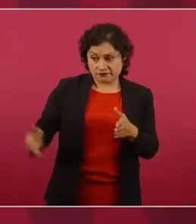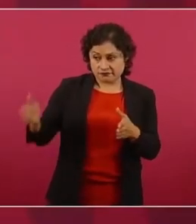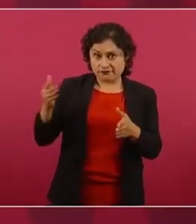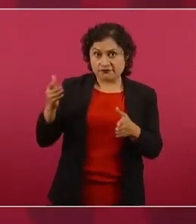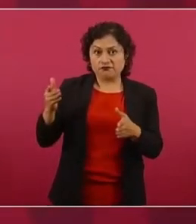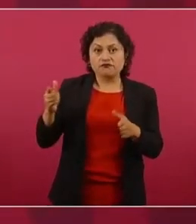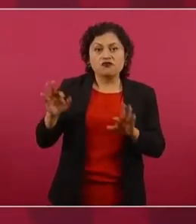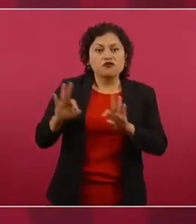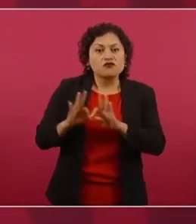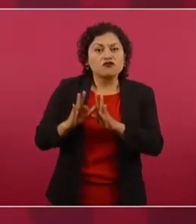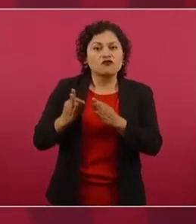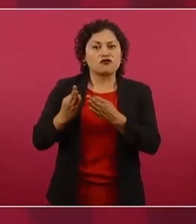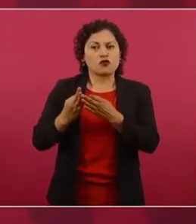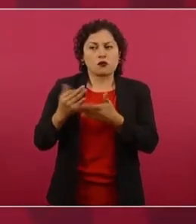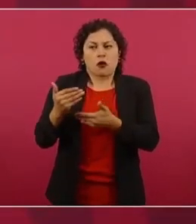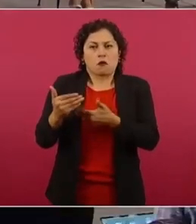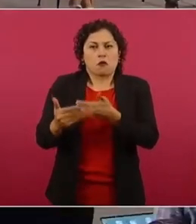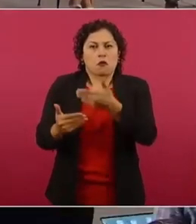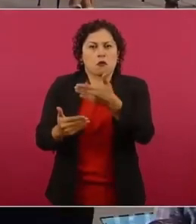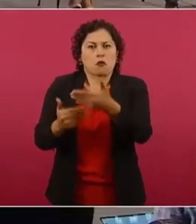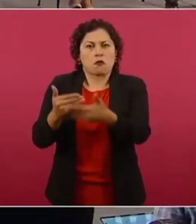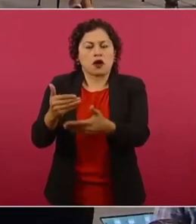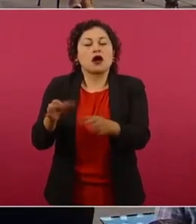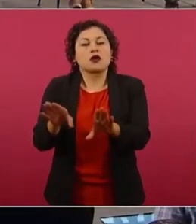¿Qué atendían a los jóvenes?